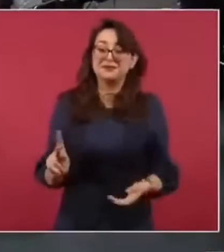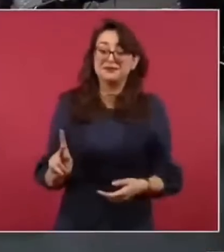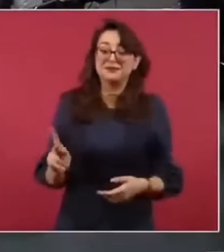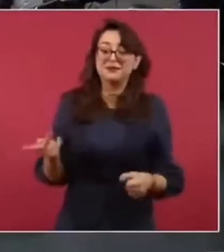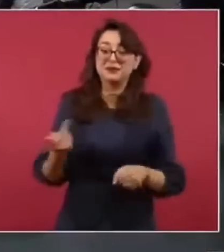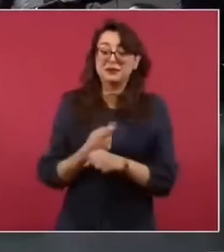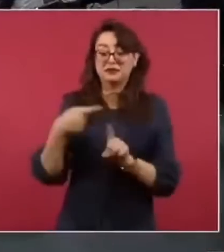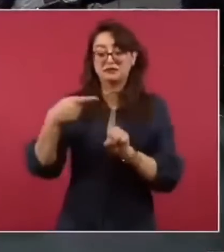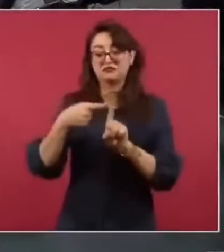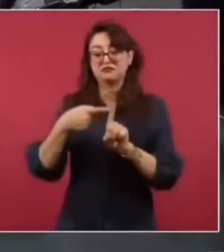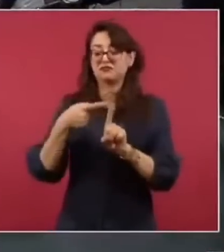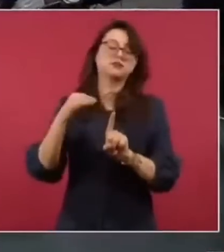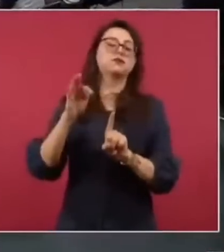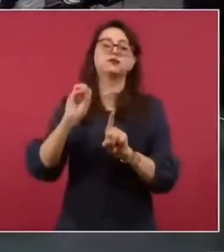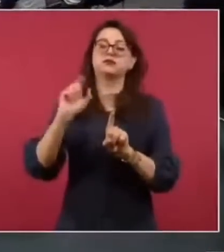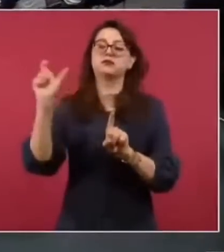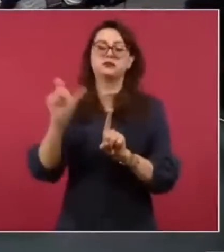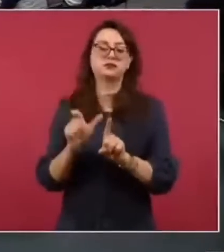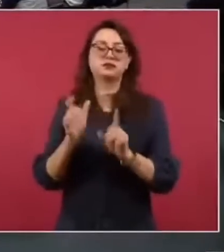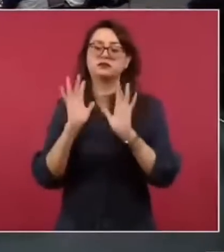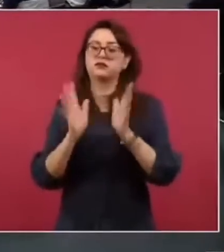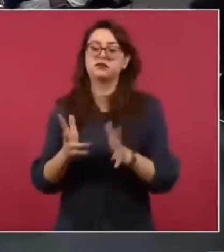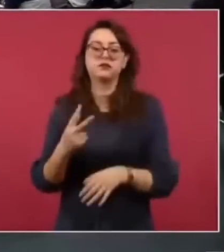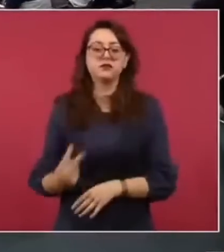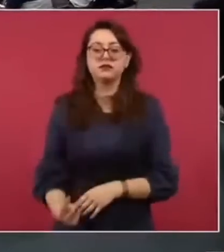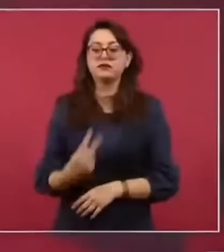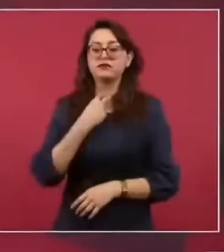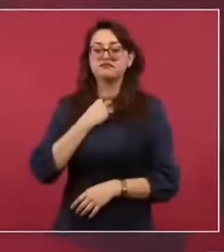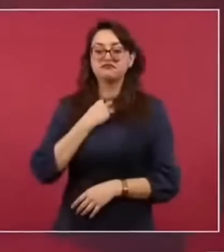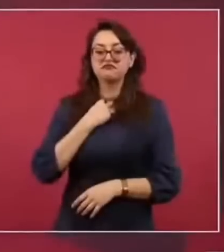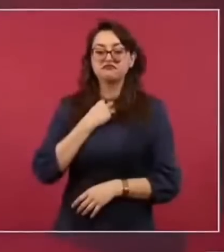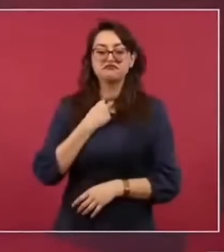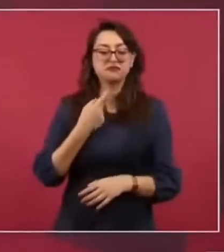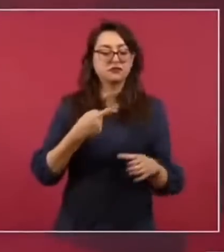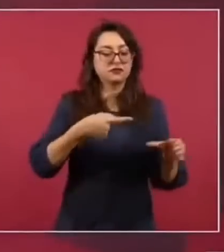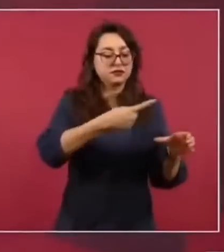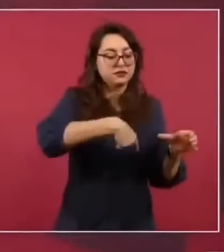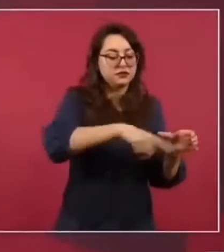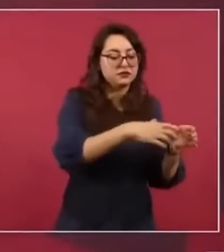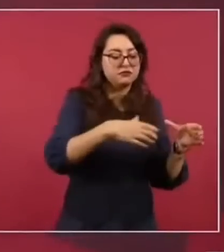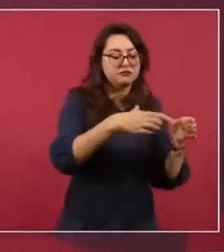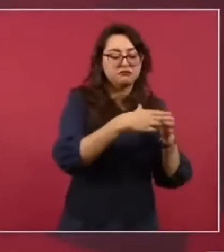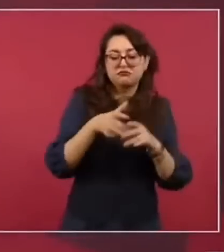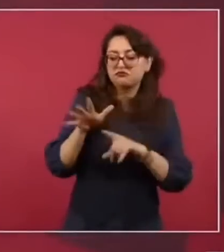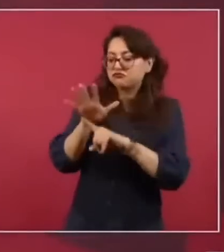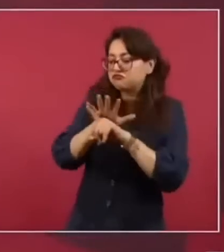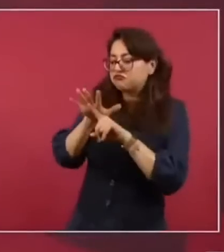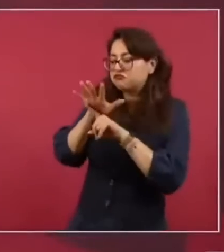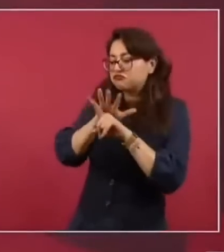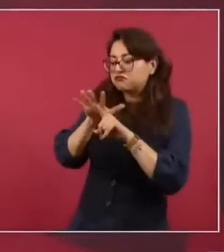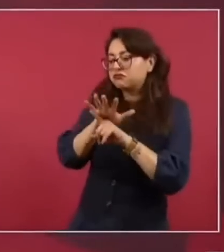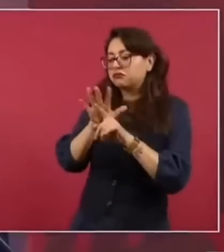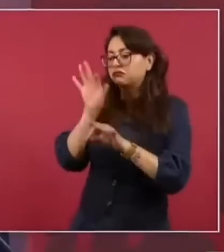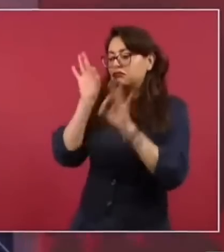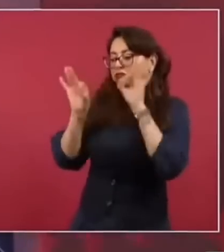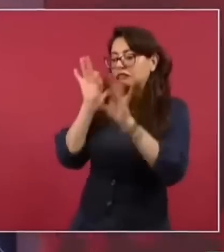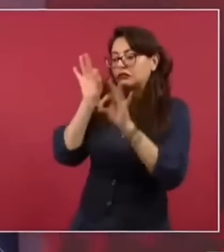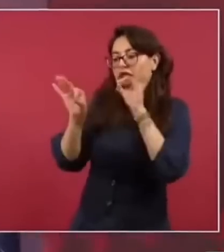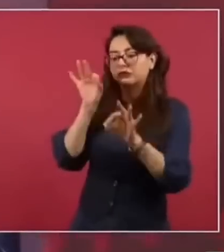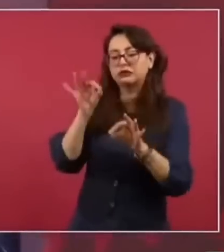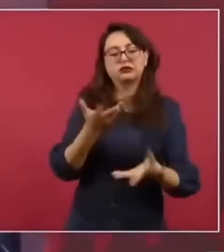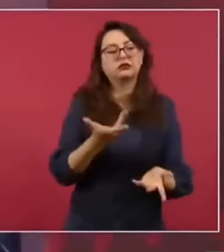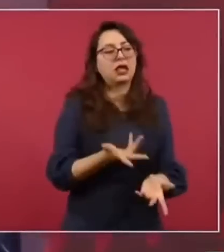tenían atrapado, y bueno, a lo mejor no les costó mucho trabajo porque él también pensaba de esa forma,